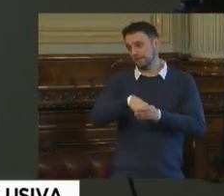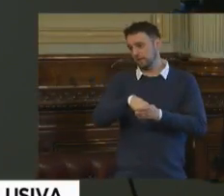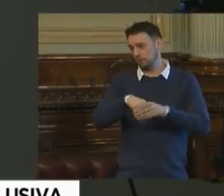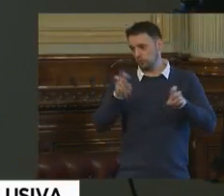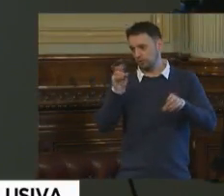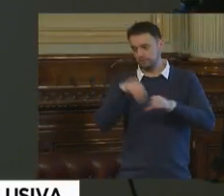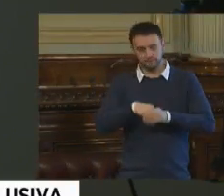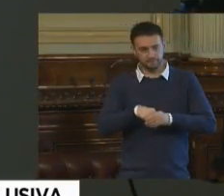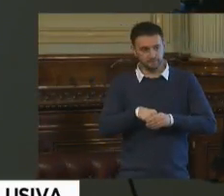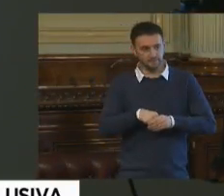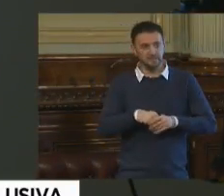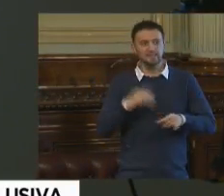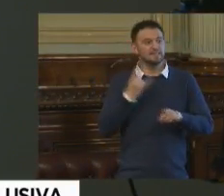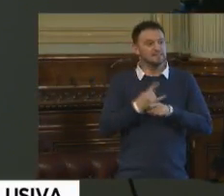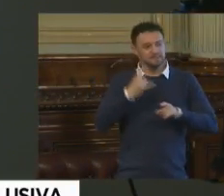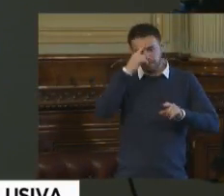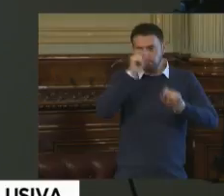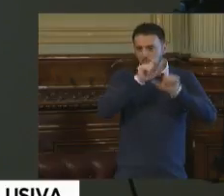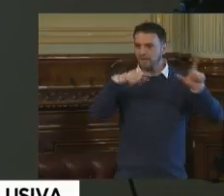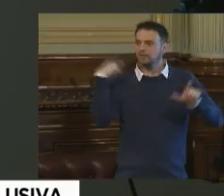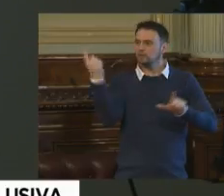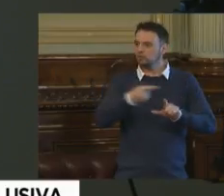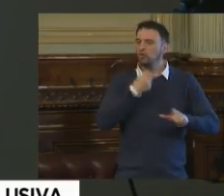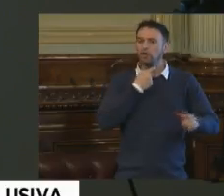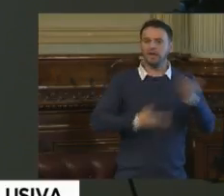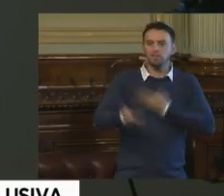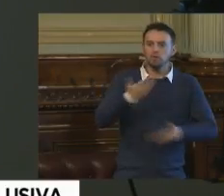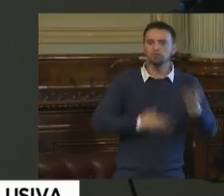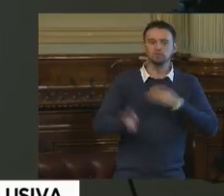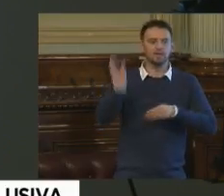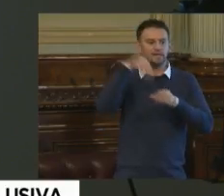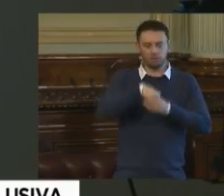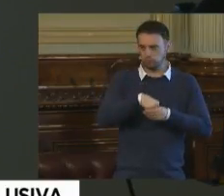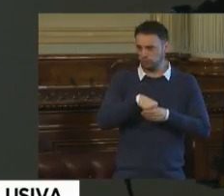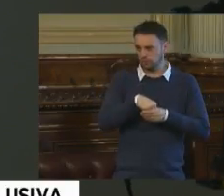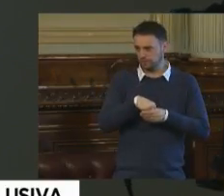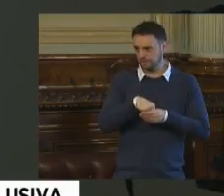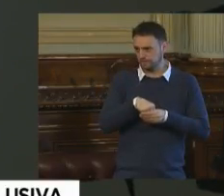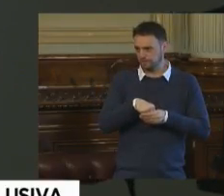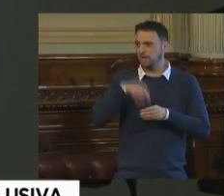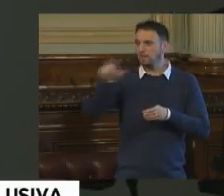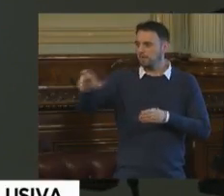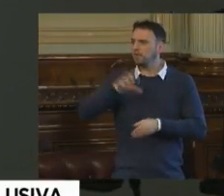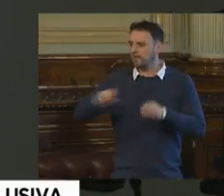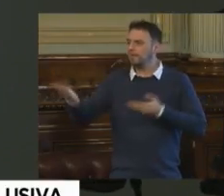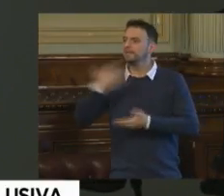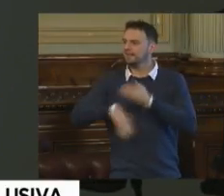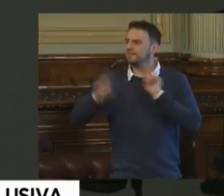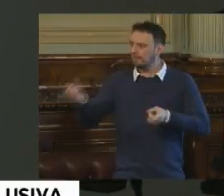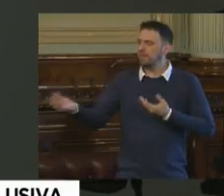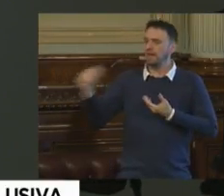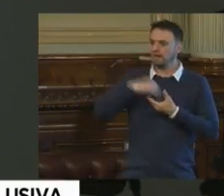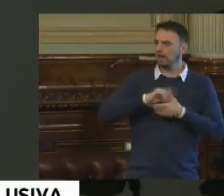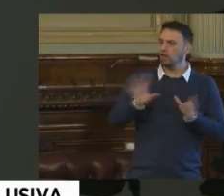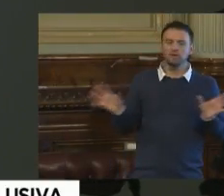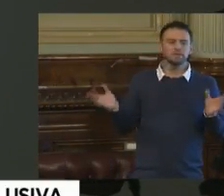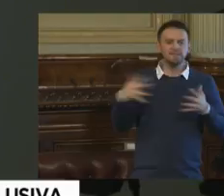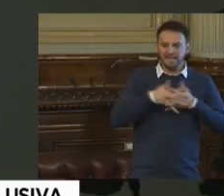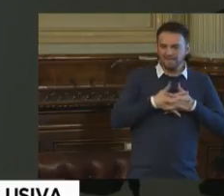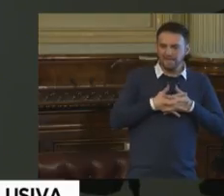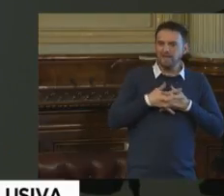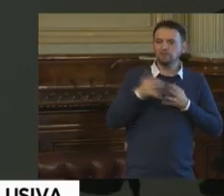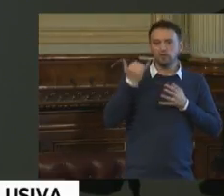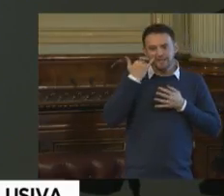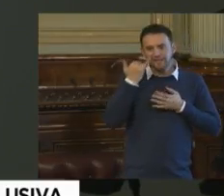inclusión siempre tengamos esta idea presente de que tratamos de diseñar las cosas para todos incluimos a las personas con discapacidad no hacemos